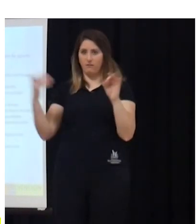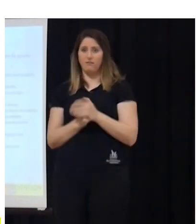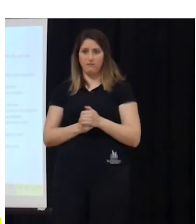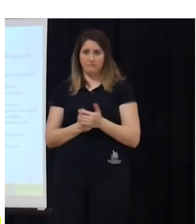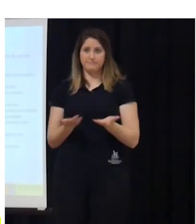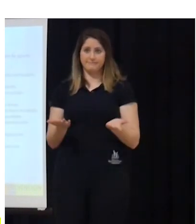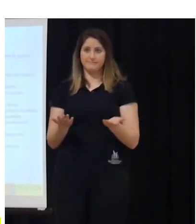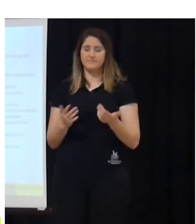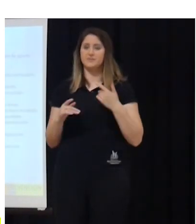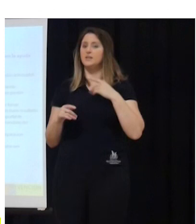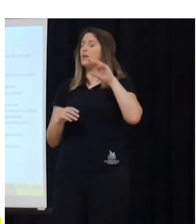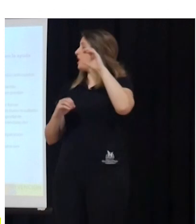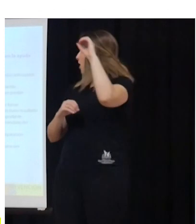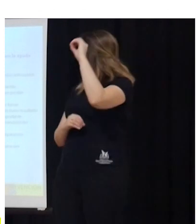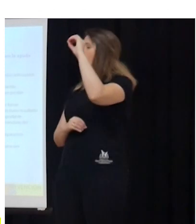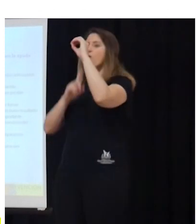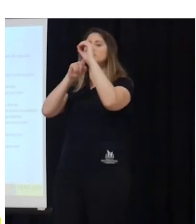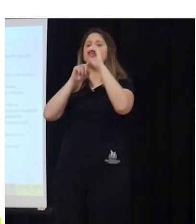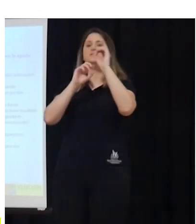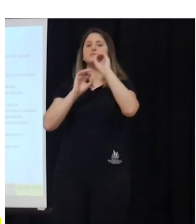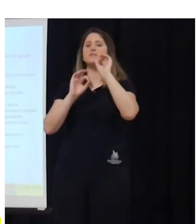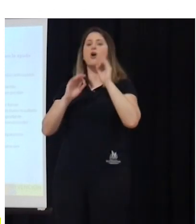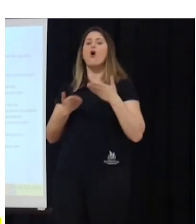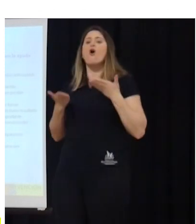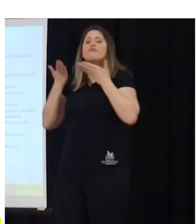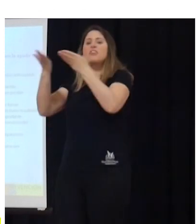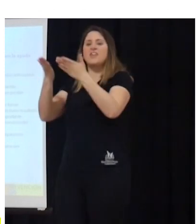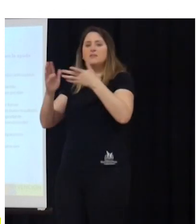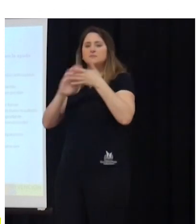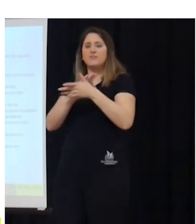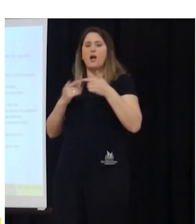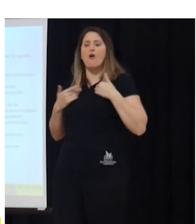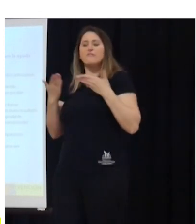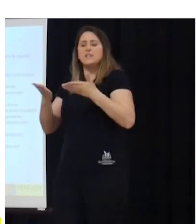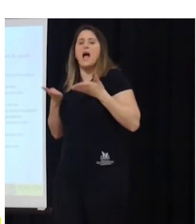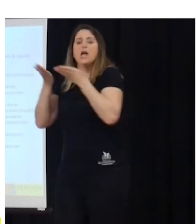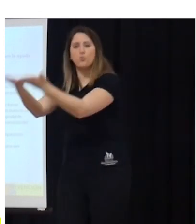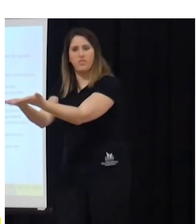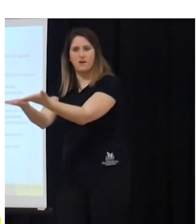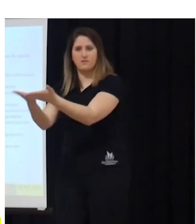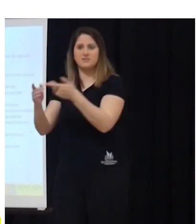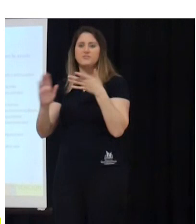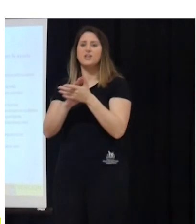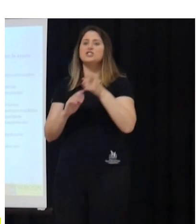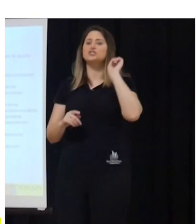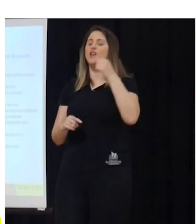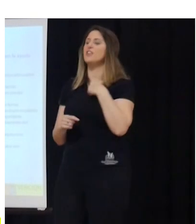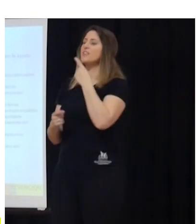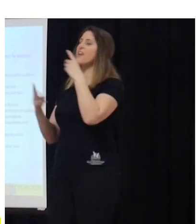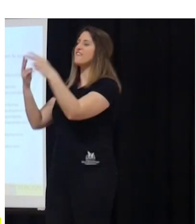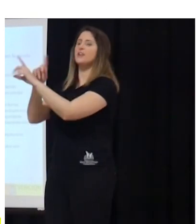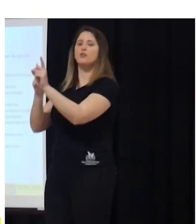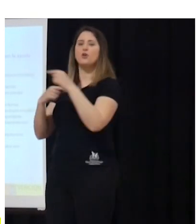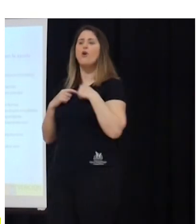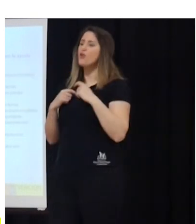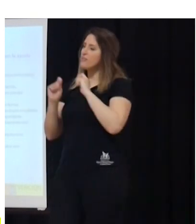lado, ofrecer ayuda. No se puede decir que hay que dejar de fumar, hay que dar instrumentos para que la gente